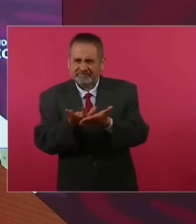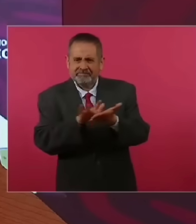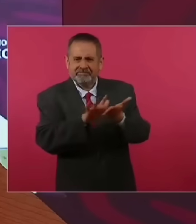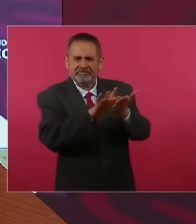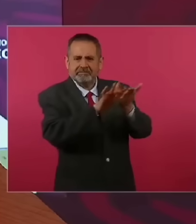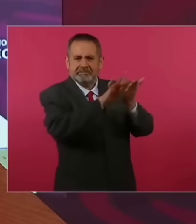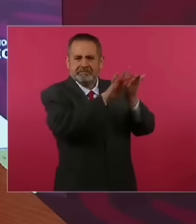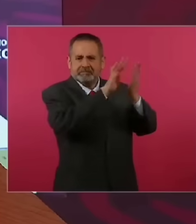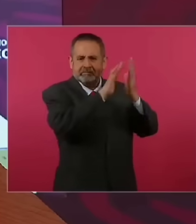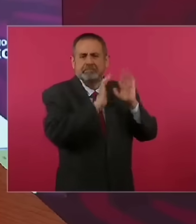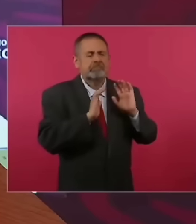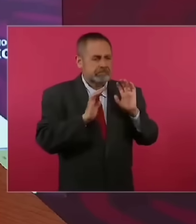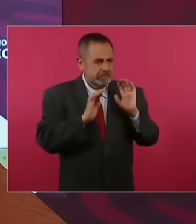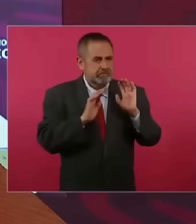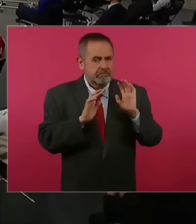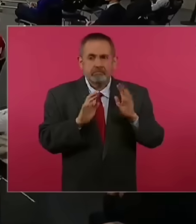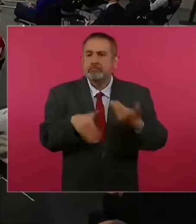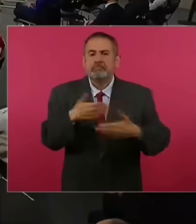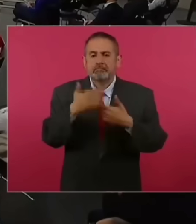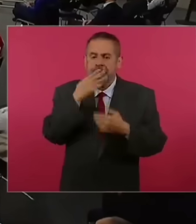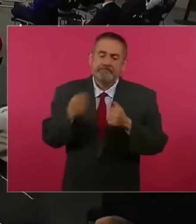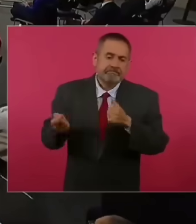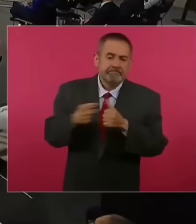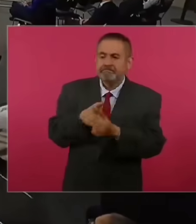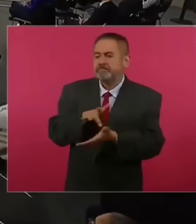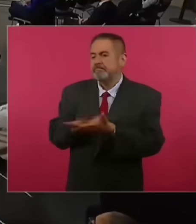Y eso nos sacó adelante.